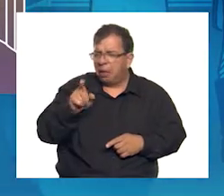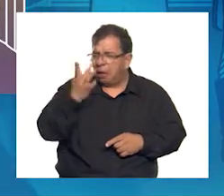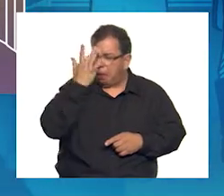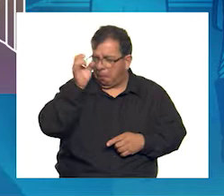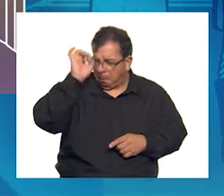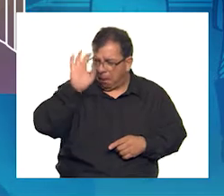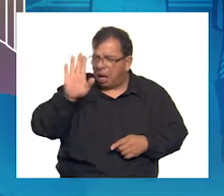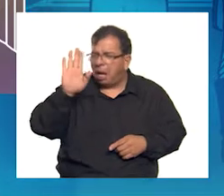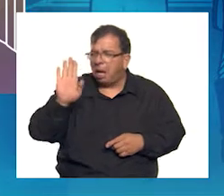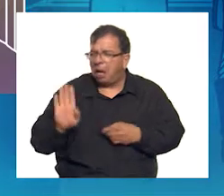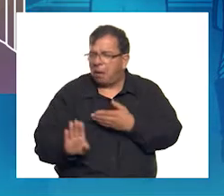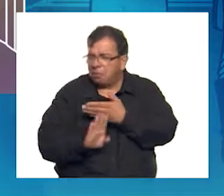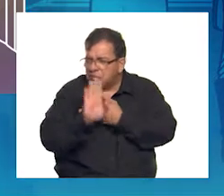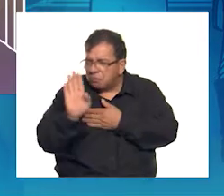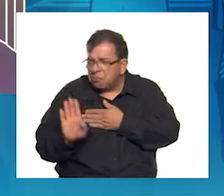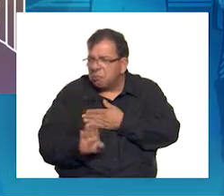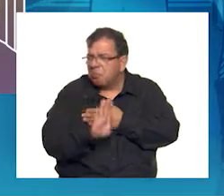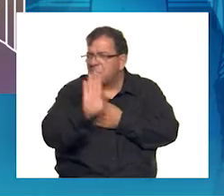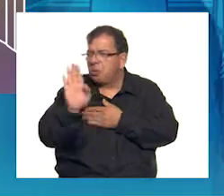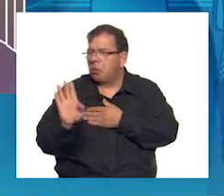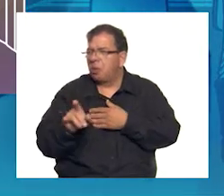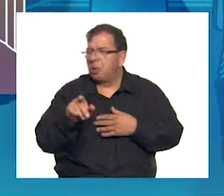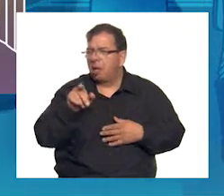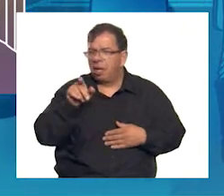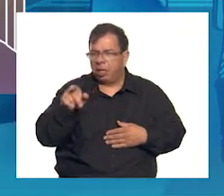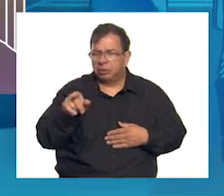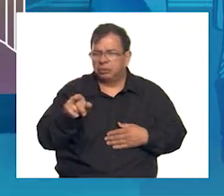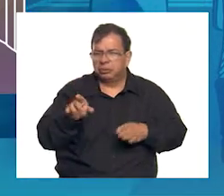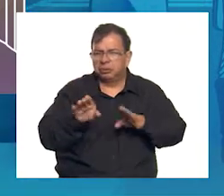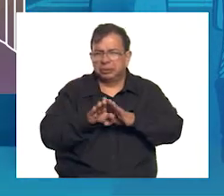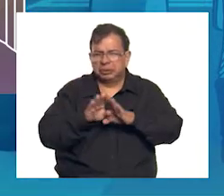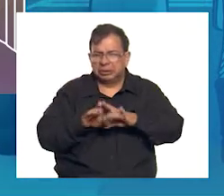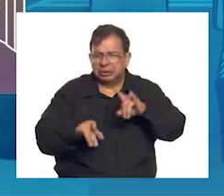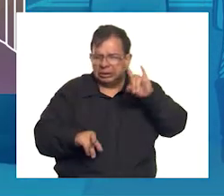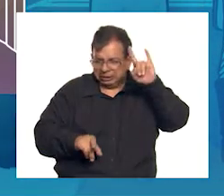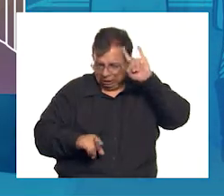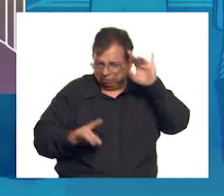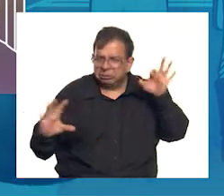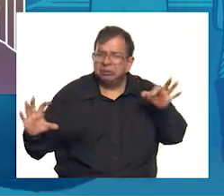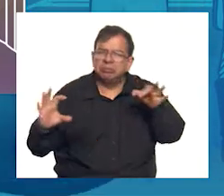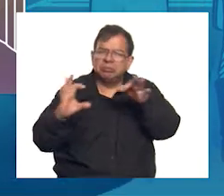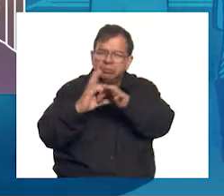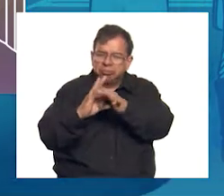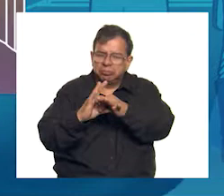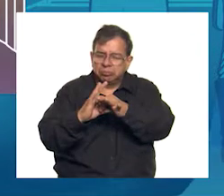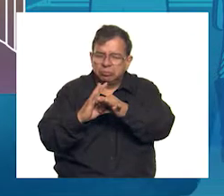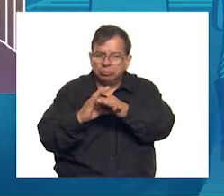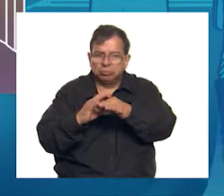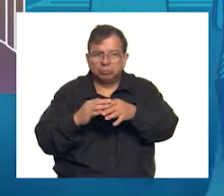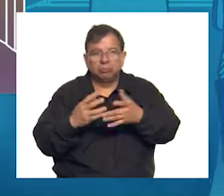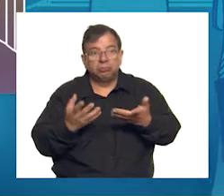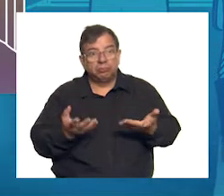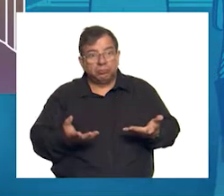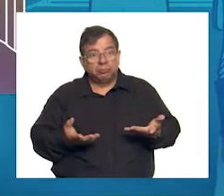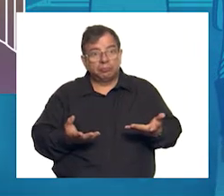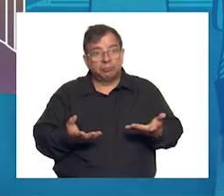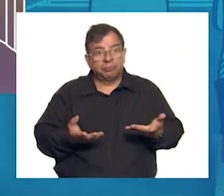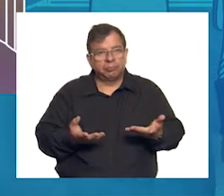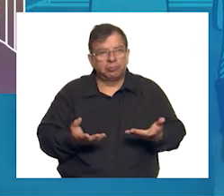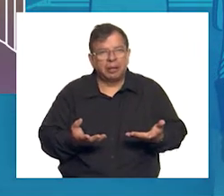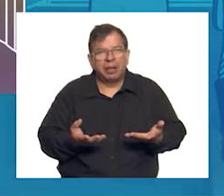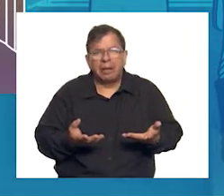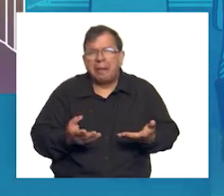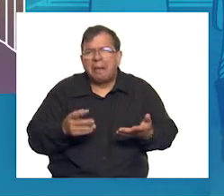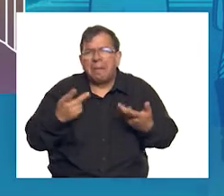mágicas, de magia negra y de estar relacionada con el demonio. Sí. Si bien